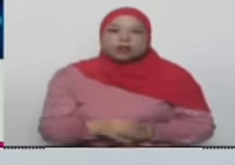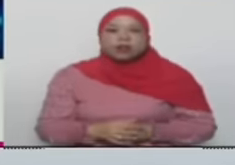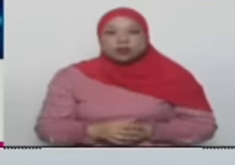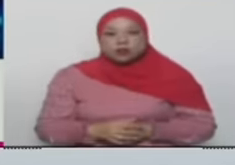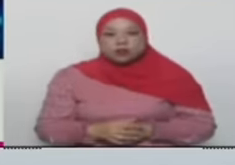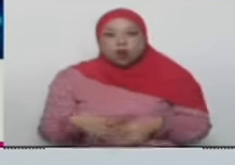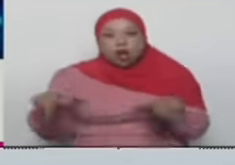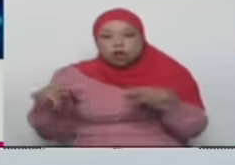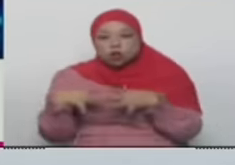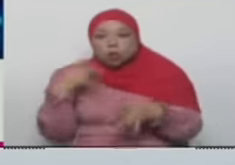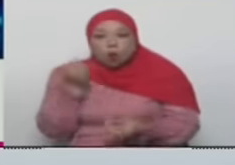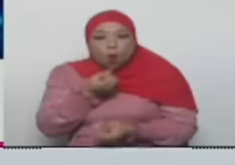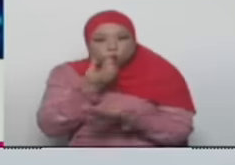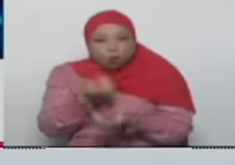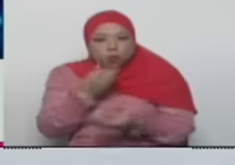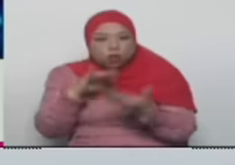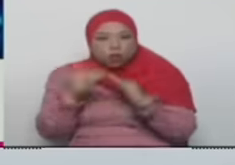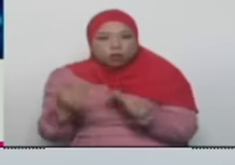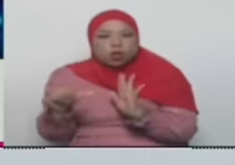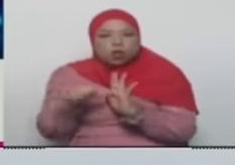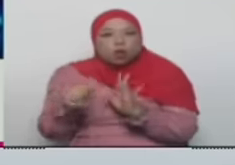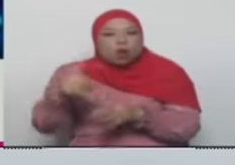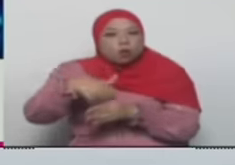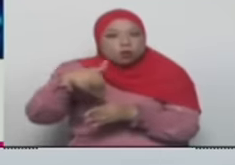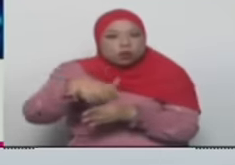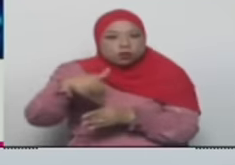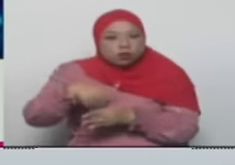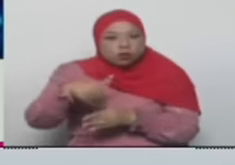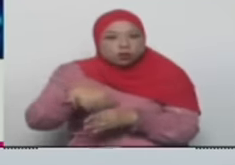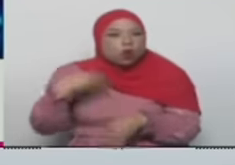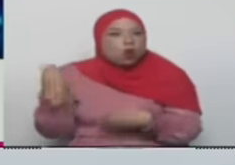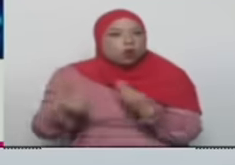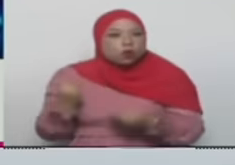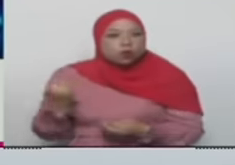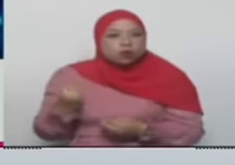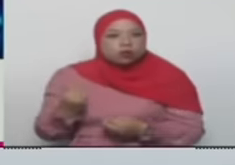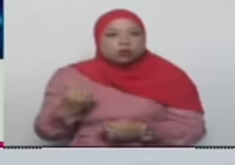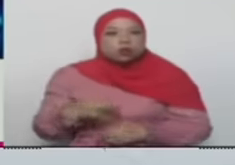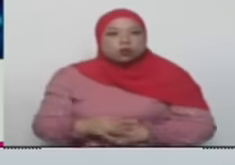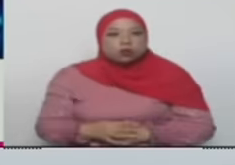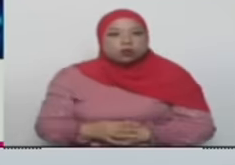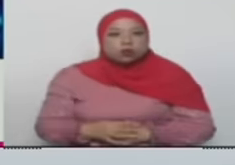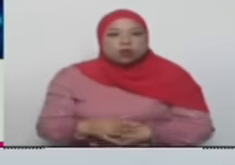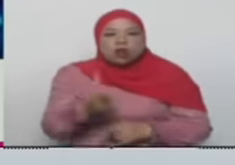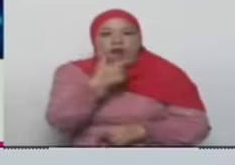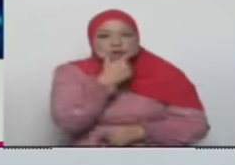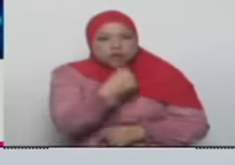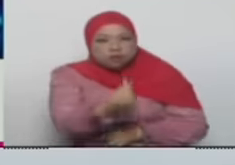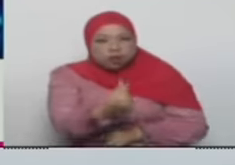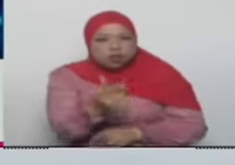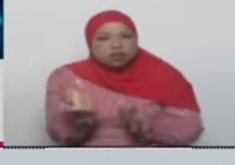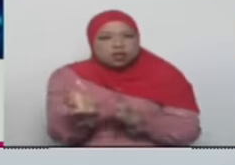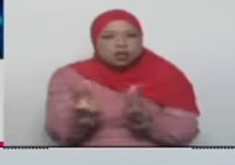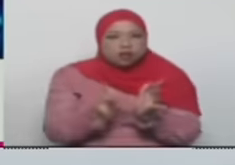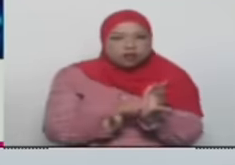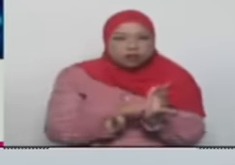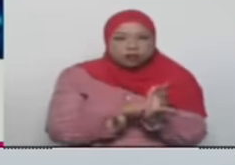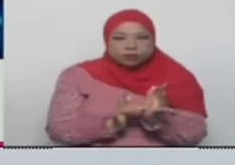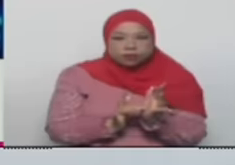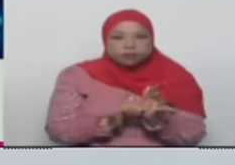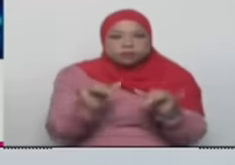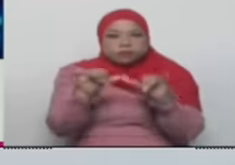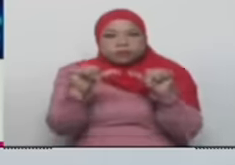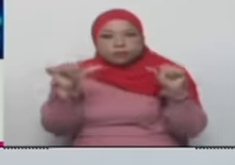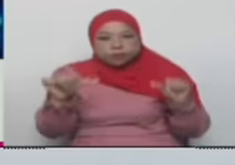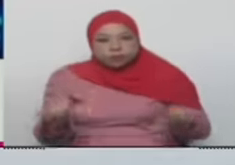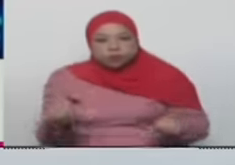cómo puede uno saber dónde votar. Y ellos me dijeron, eso fue muy fácil en abril, porque el sistema